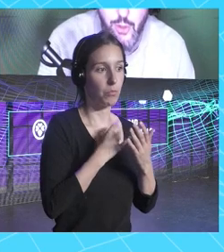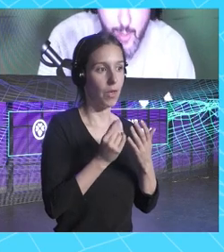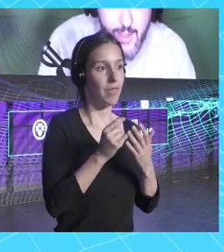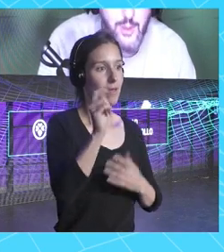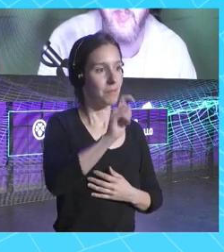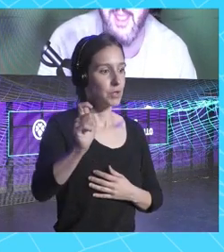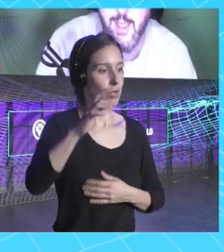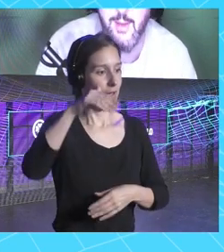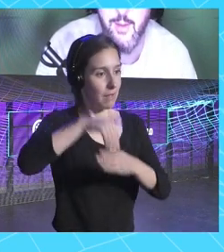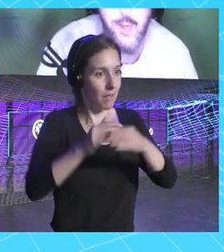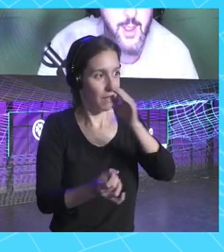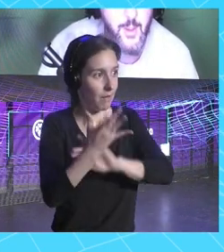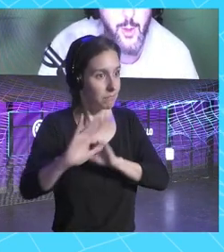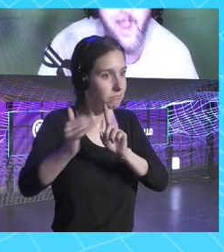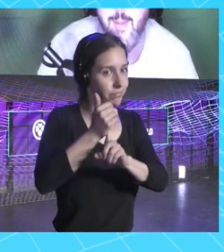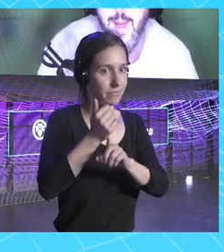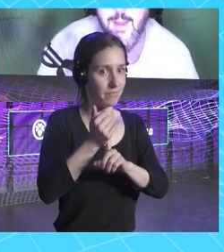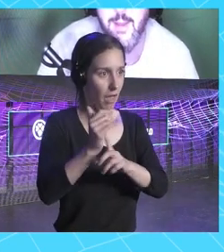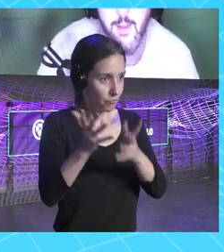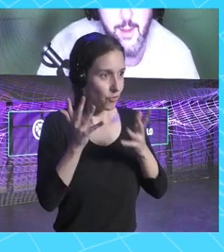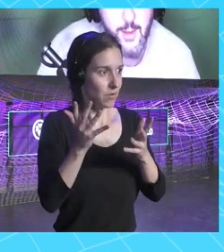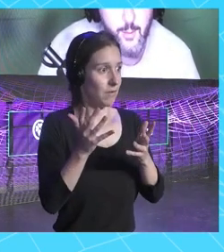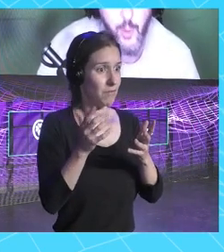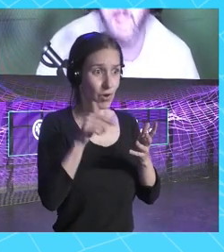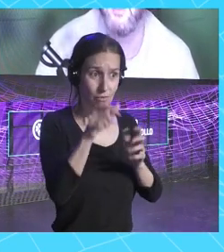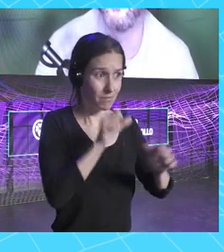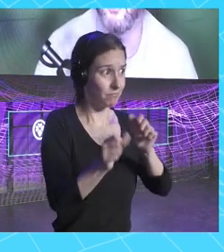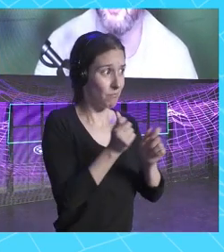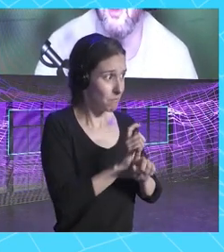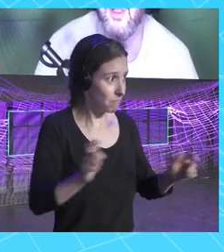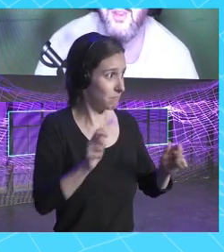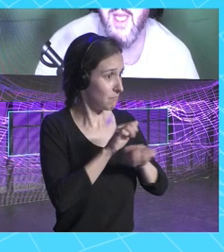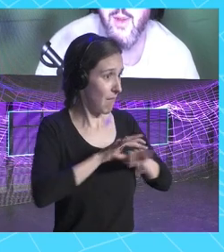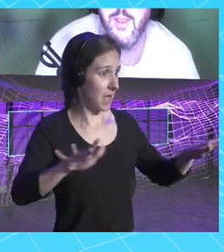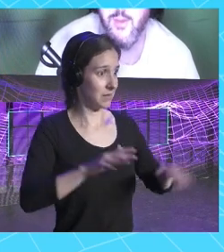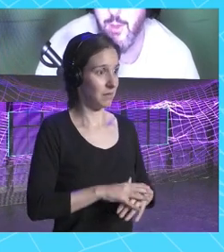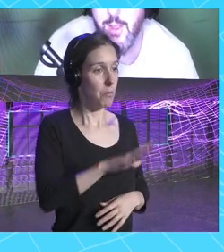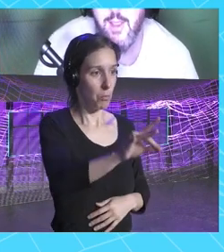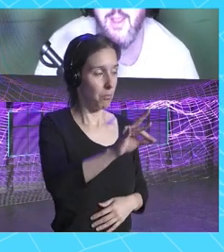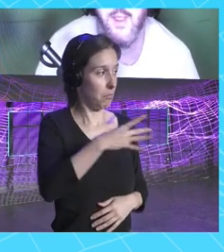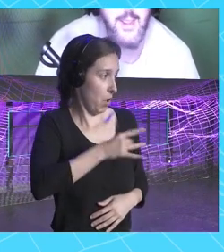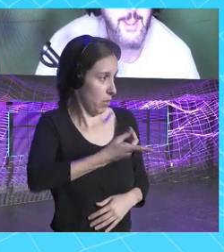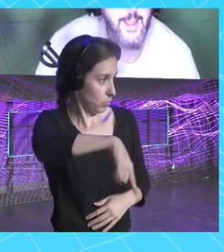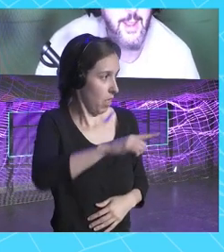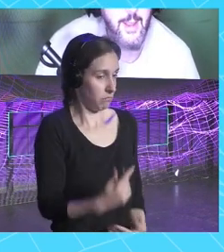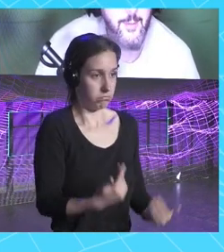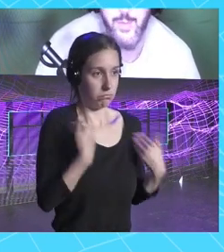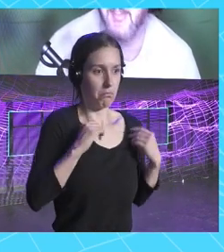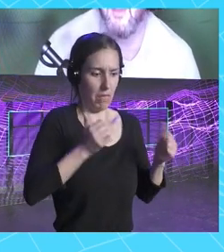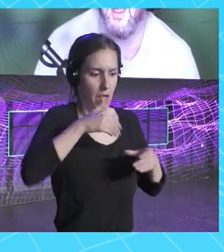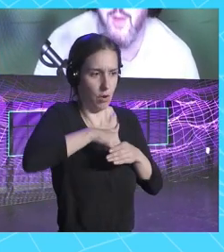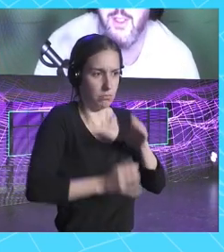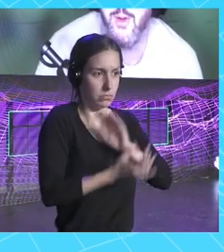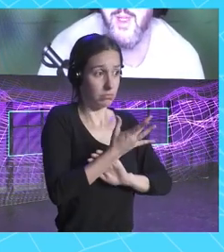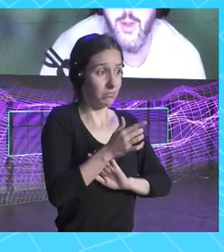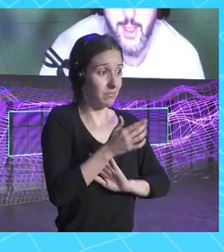sobre esto que os encante no Esto va a ir a más podéis ser vosotros uno de nuestros creadores o vosotras Y esta